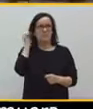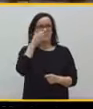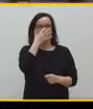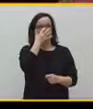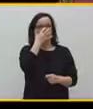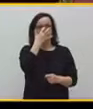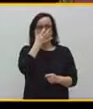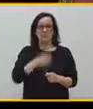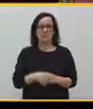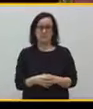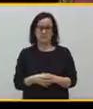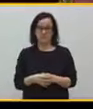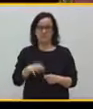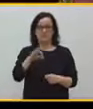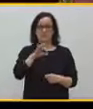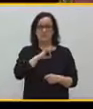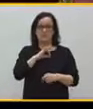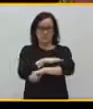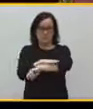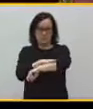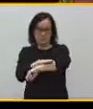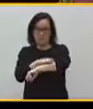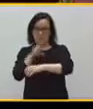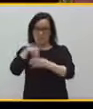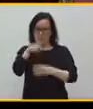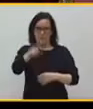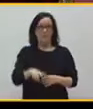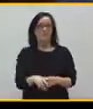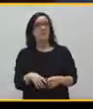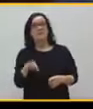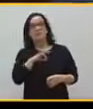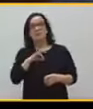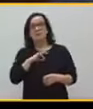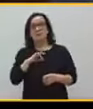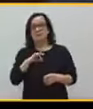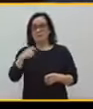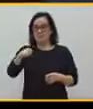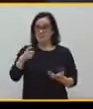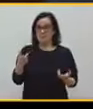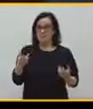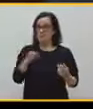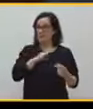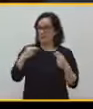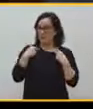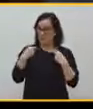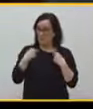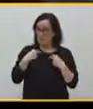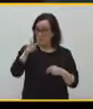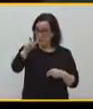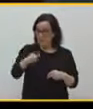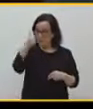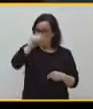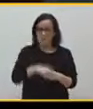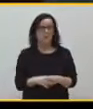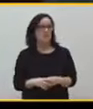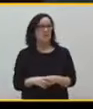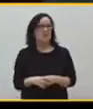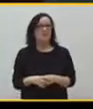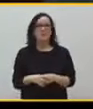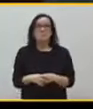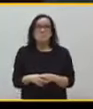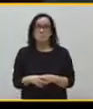Señor ministro del Interior. Muchas gracias, señora presidenta. Señor diputado, señor Sánchez del Real. Es realmente